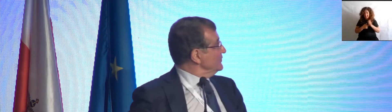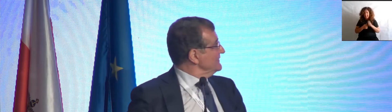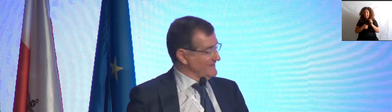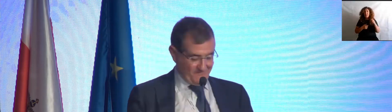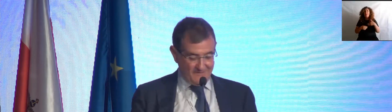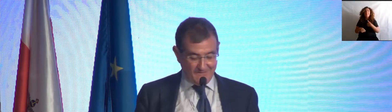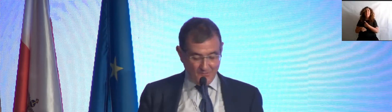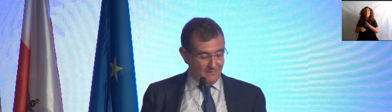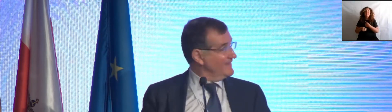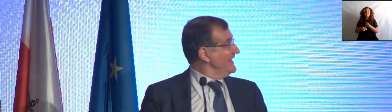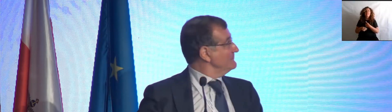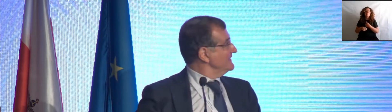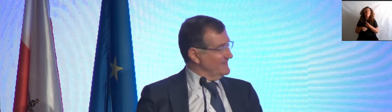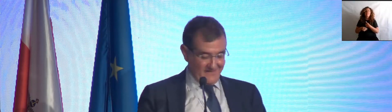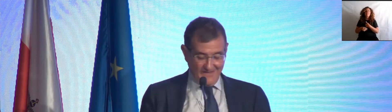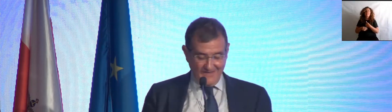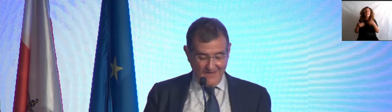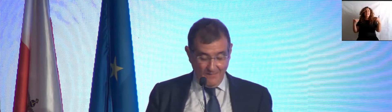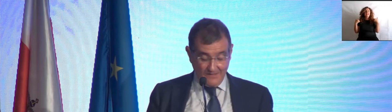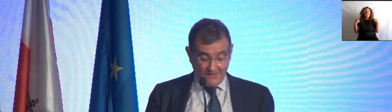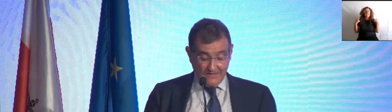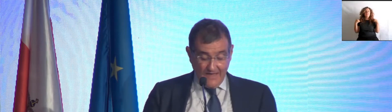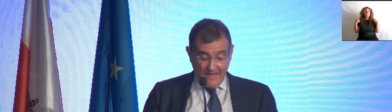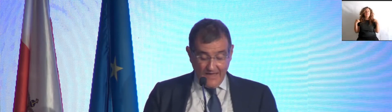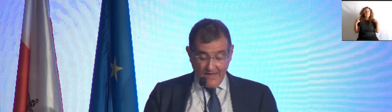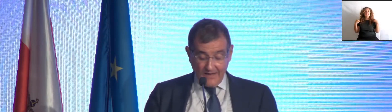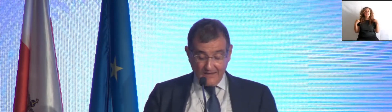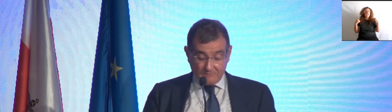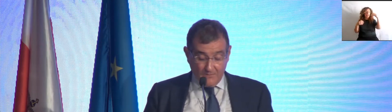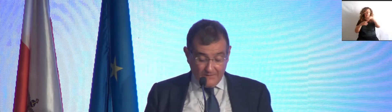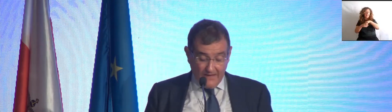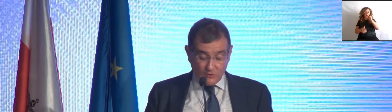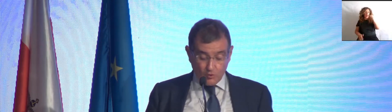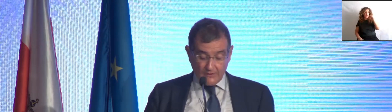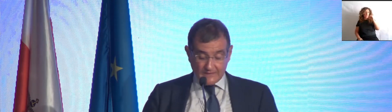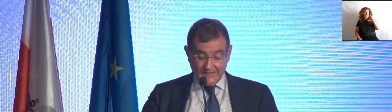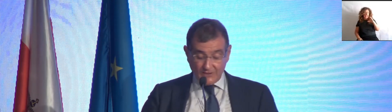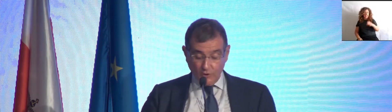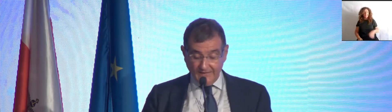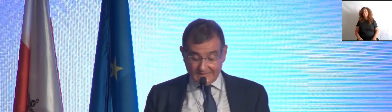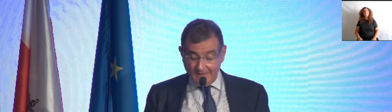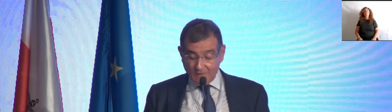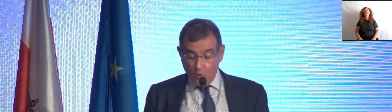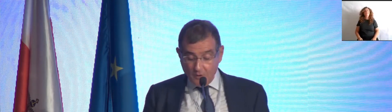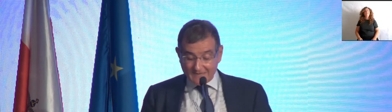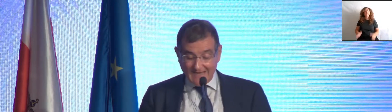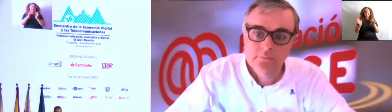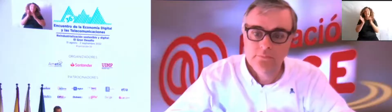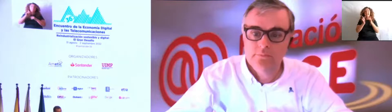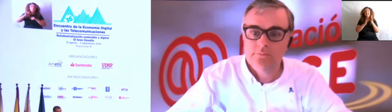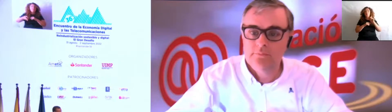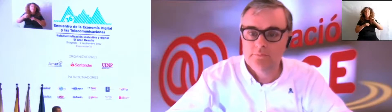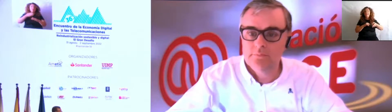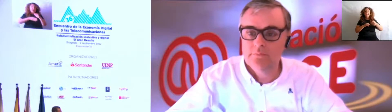de responsable tienen en ametic jesús es director de accesibilidad universal e